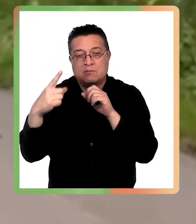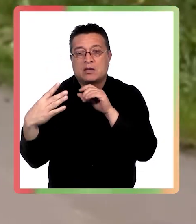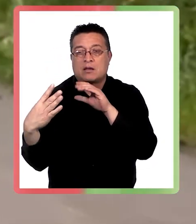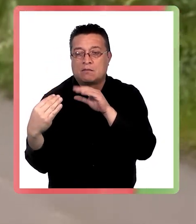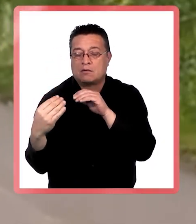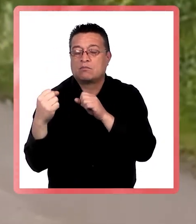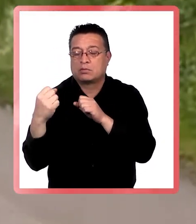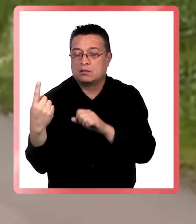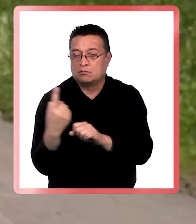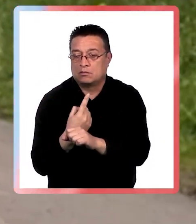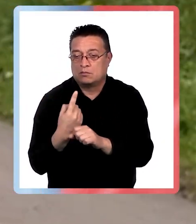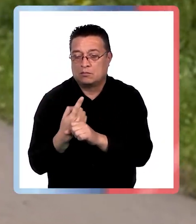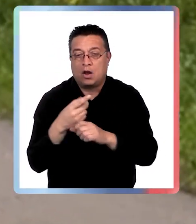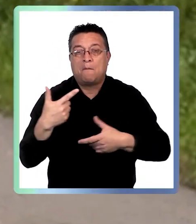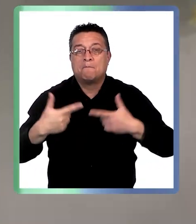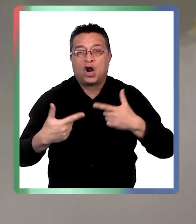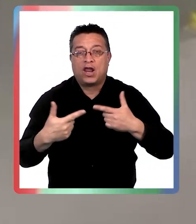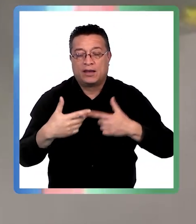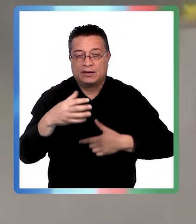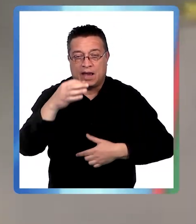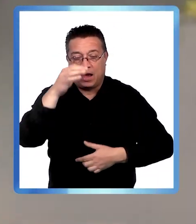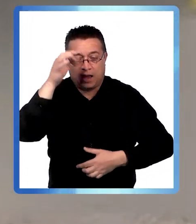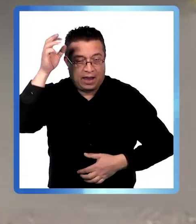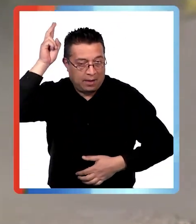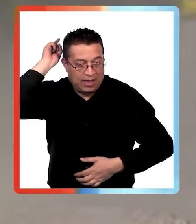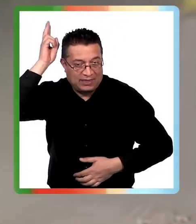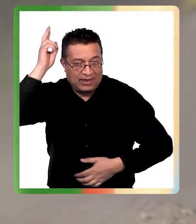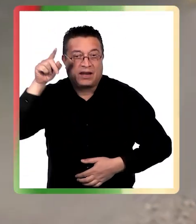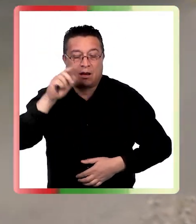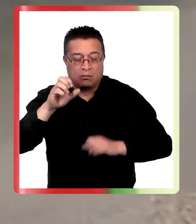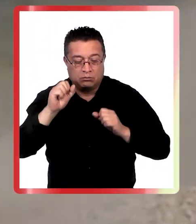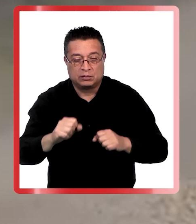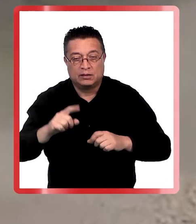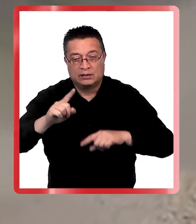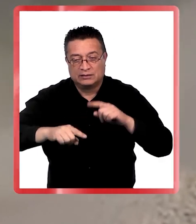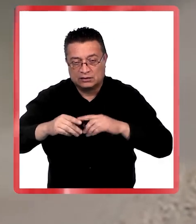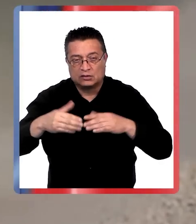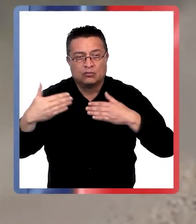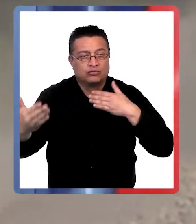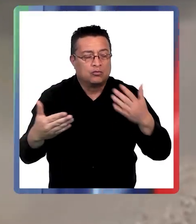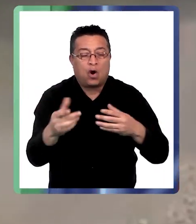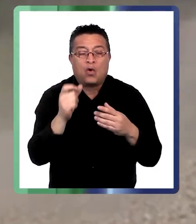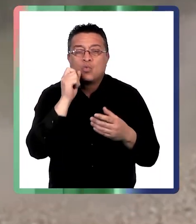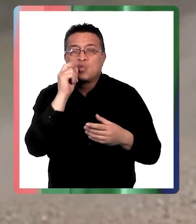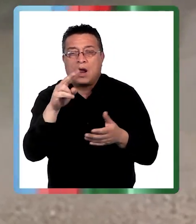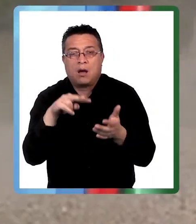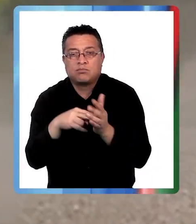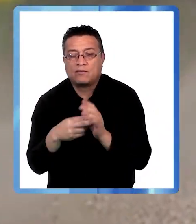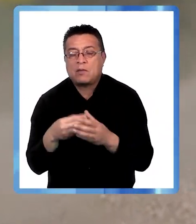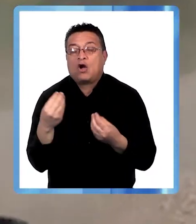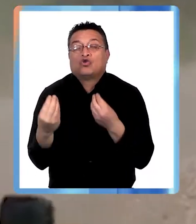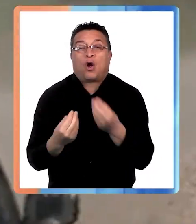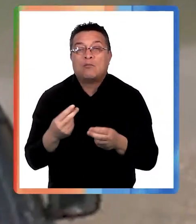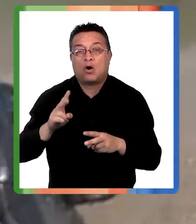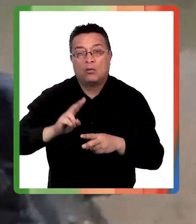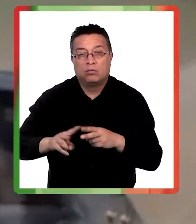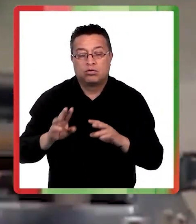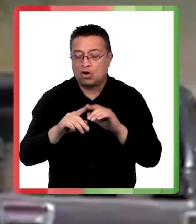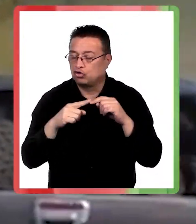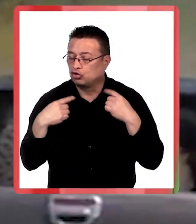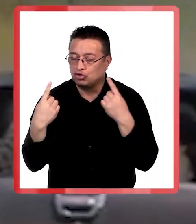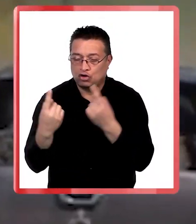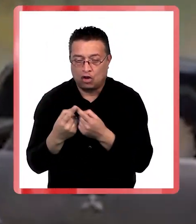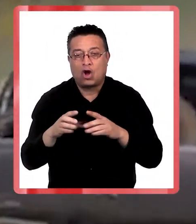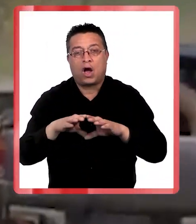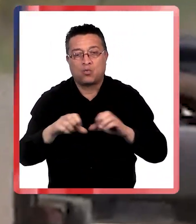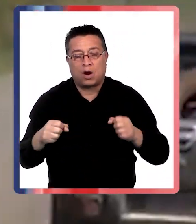nueva etapa de la política indígena, que resuelva el tema de tierras, que ponga un horizonte de cuál es el problema, de cómo lo vamos a resolver y que todos estemos